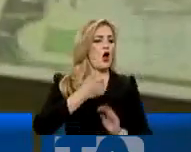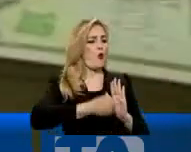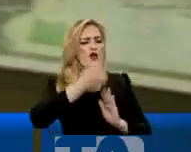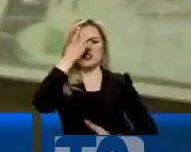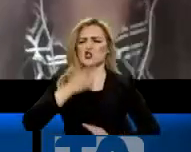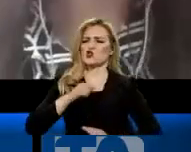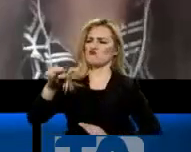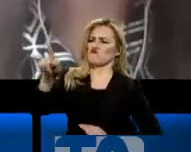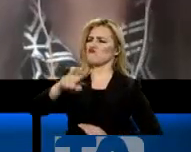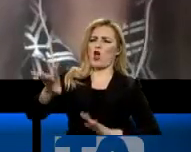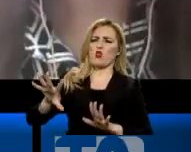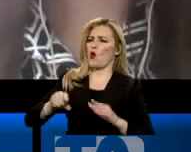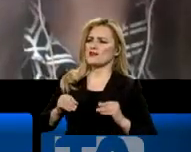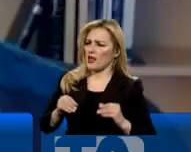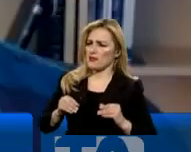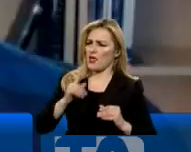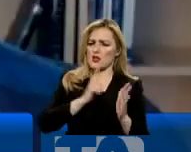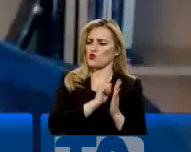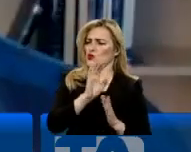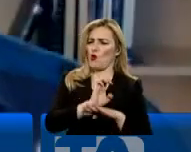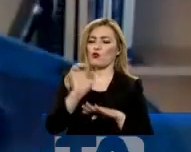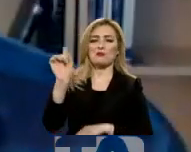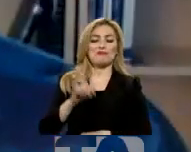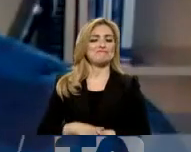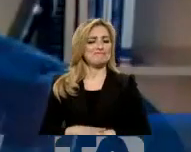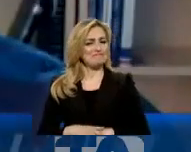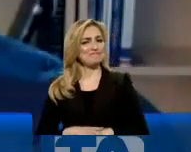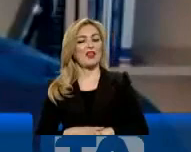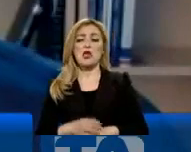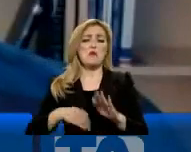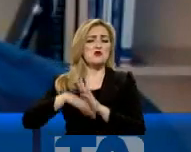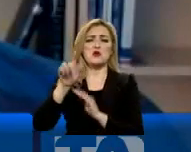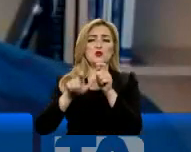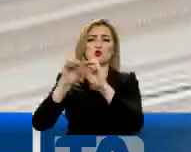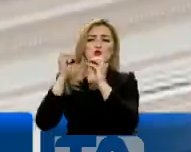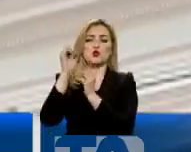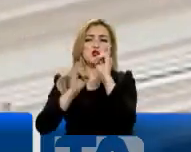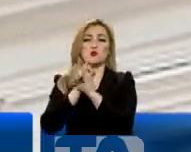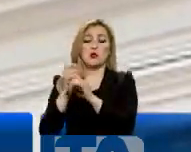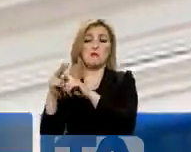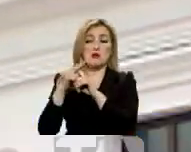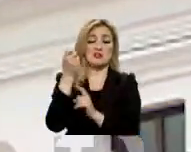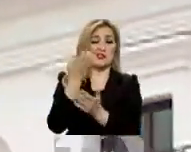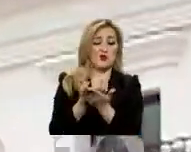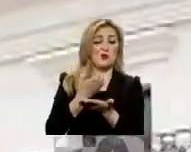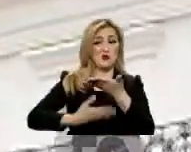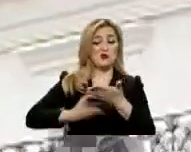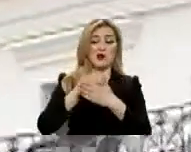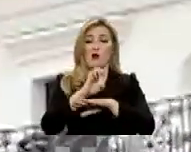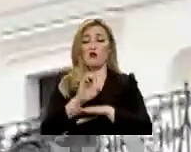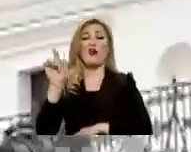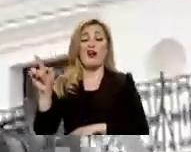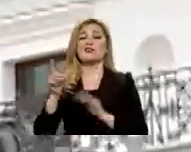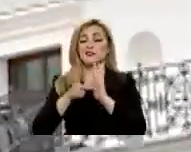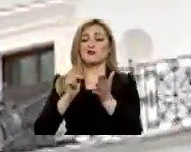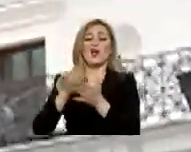de renegociación. Se va a convertir en un hito histórico para el país y para la comunidad internacional. Según el gobierno, los procesos